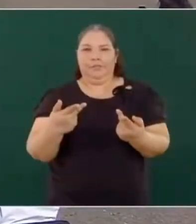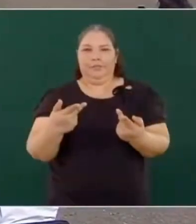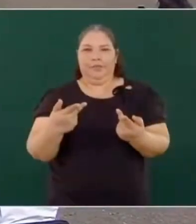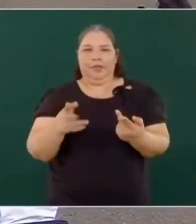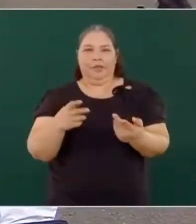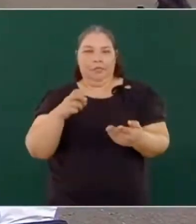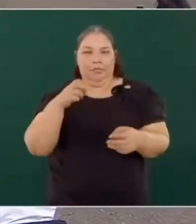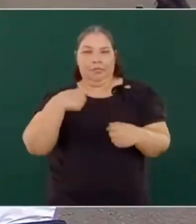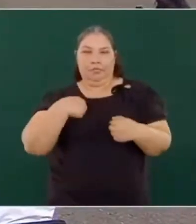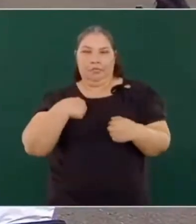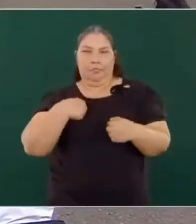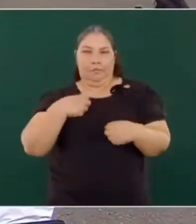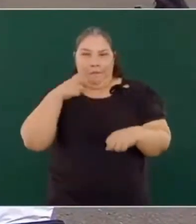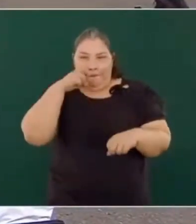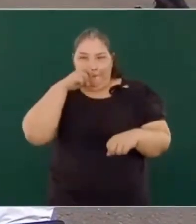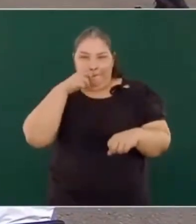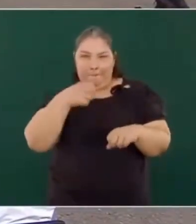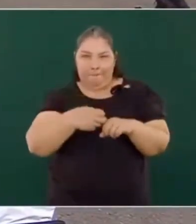exigentes,